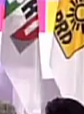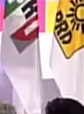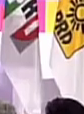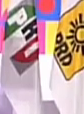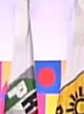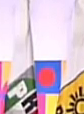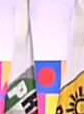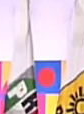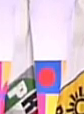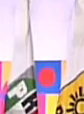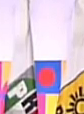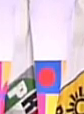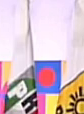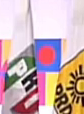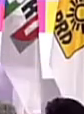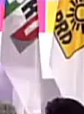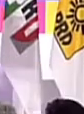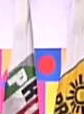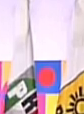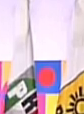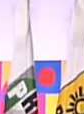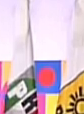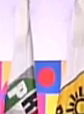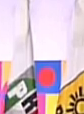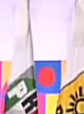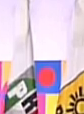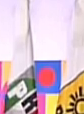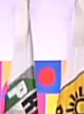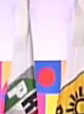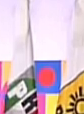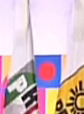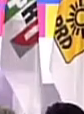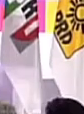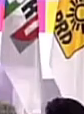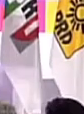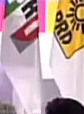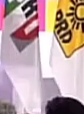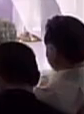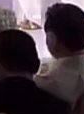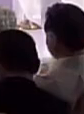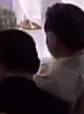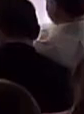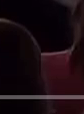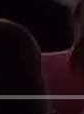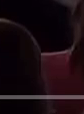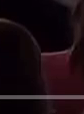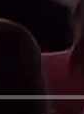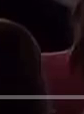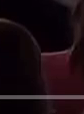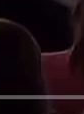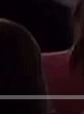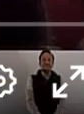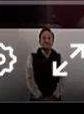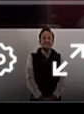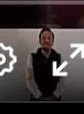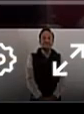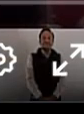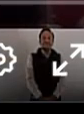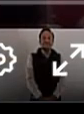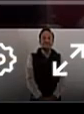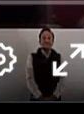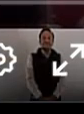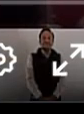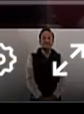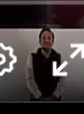entre ellos eh Ya no como un ejercicio de debate sino parece que se andaban aventando pedradas